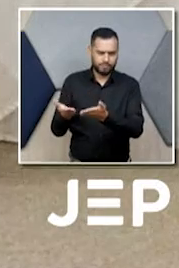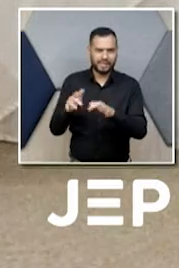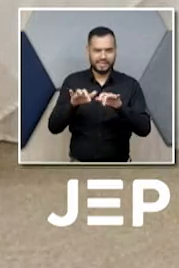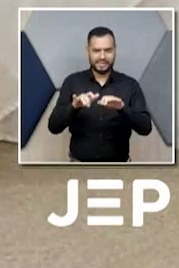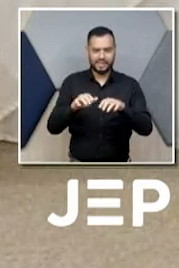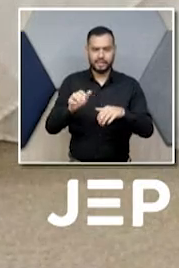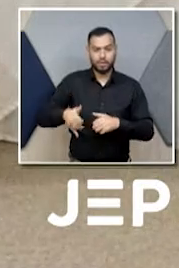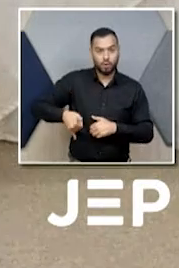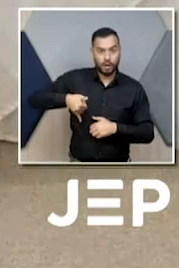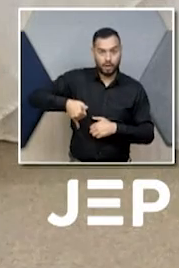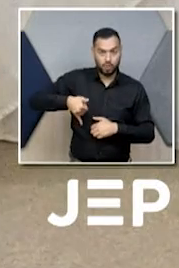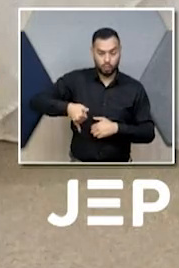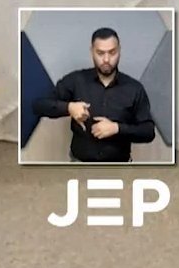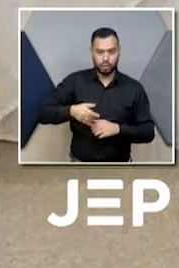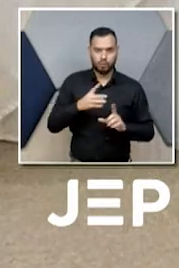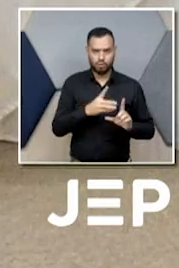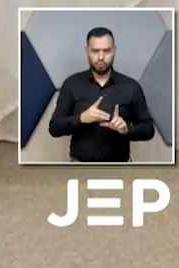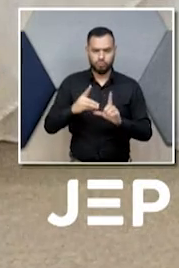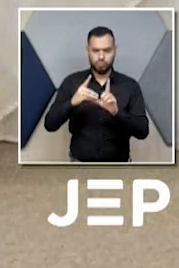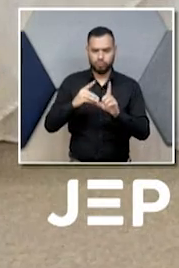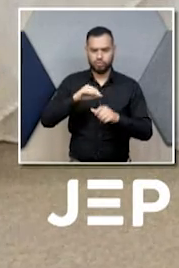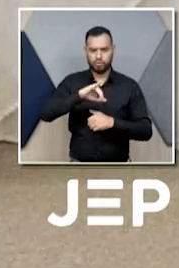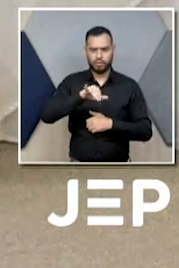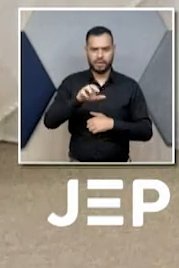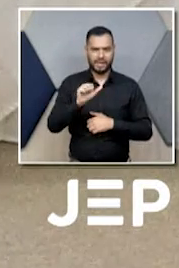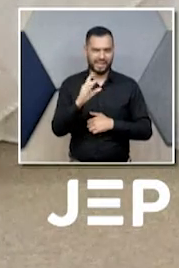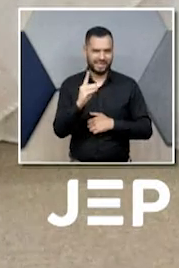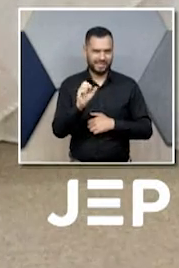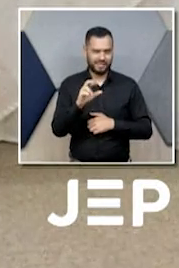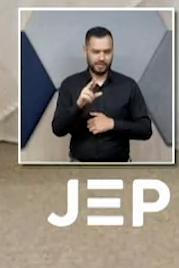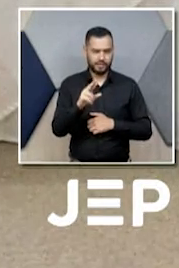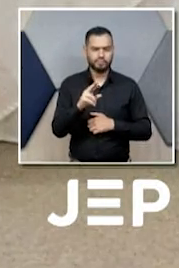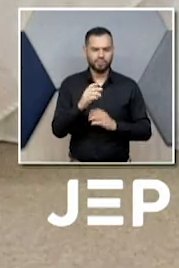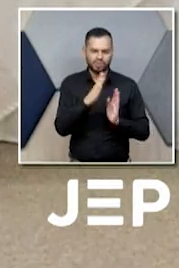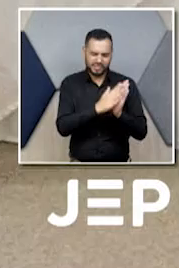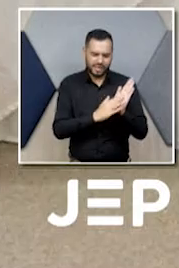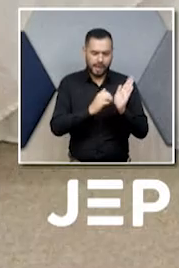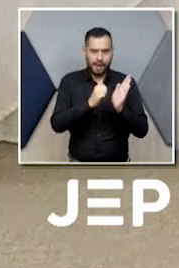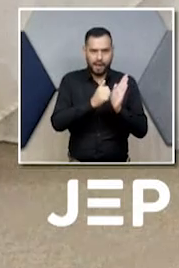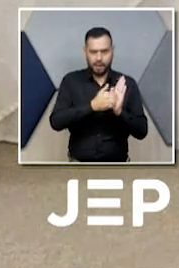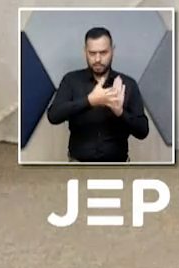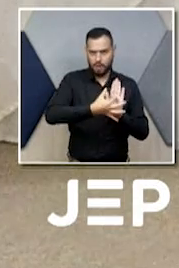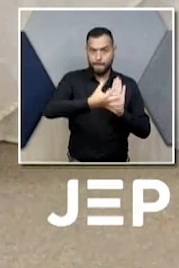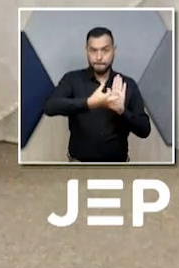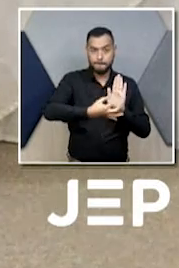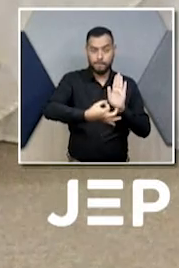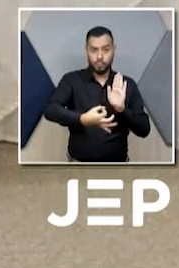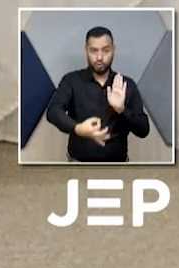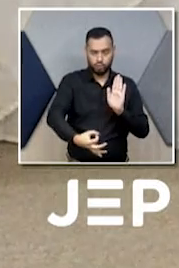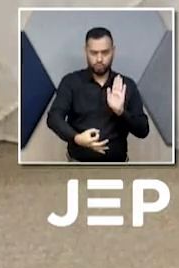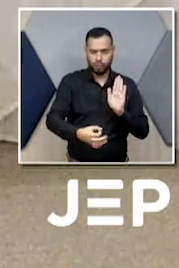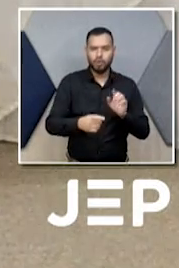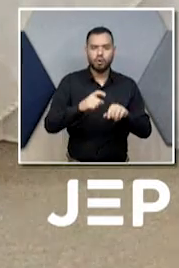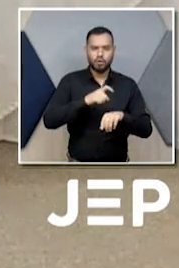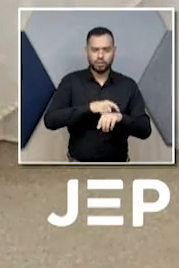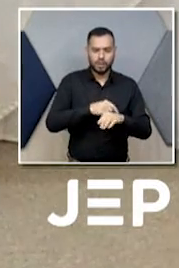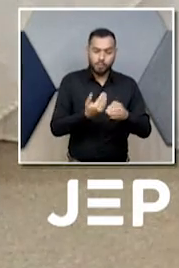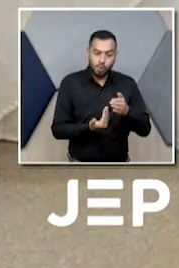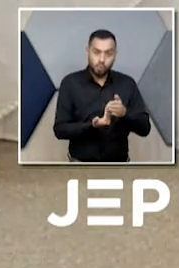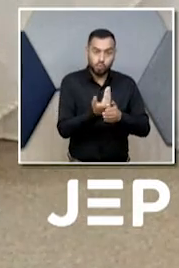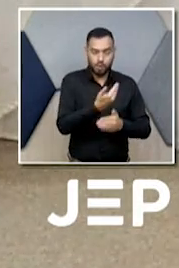el doctor Harvey Suárez, para que lea el acta de protocolización del periodo de la nueva presidencia de la